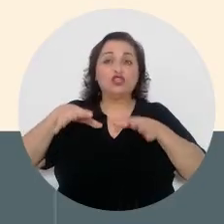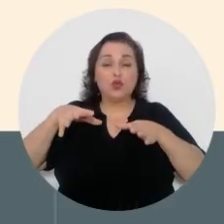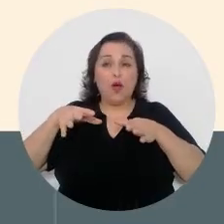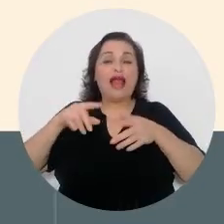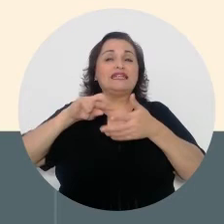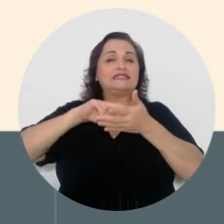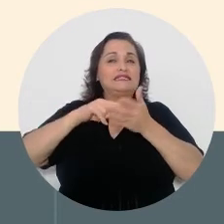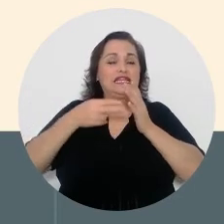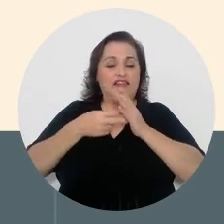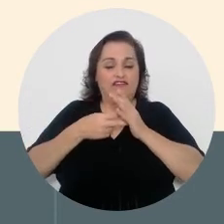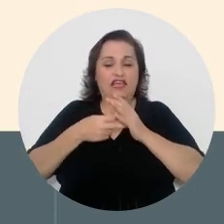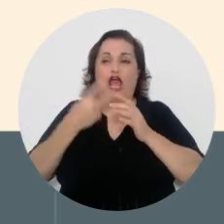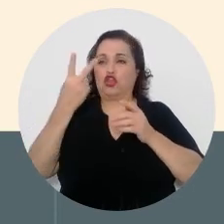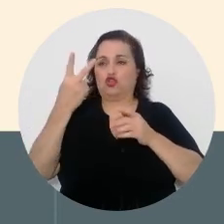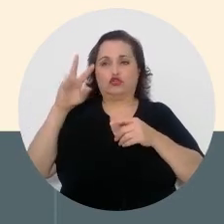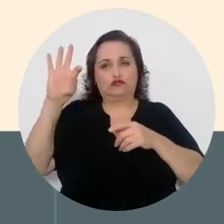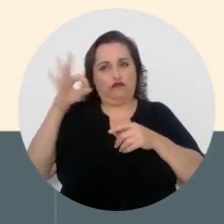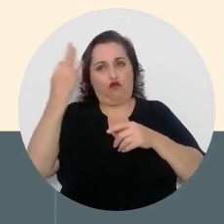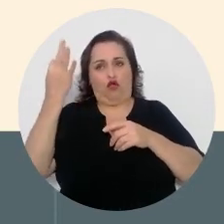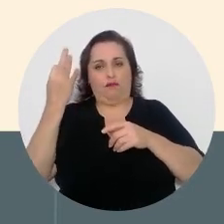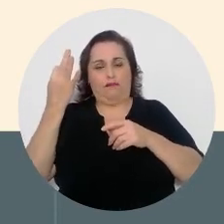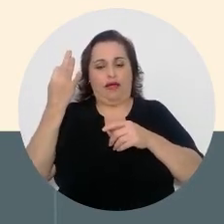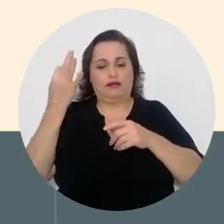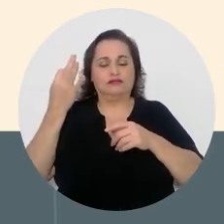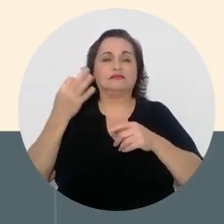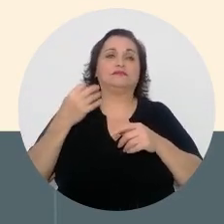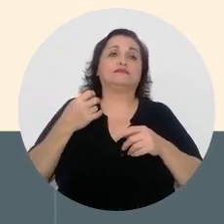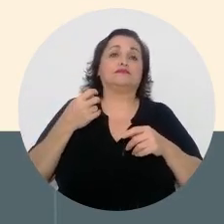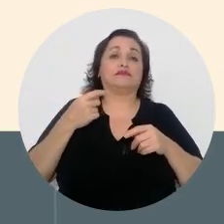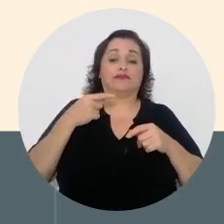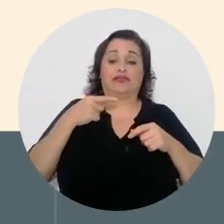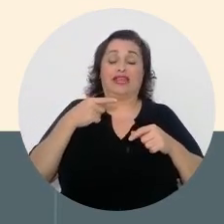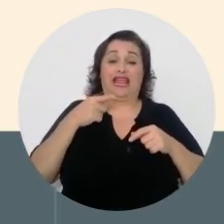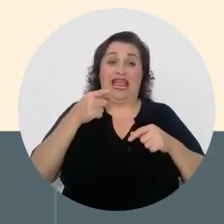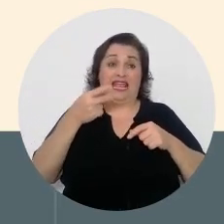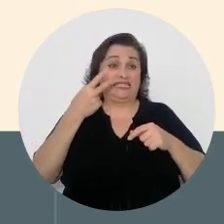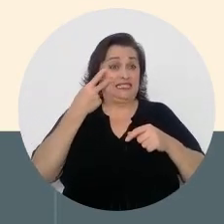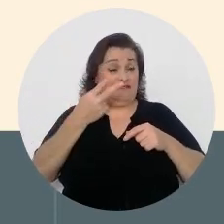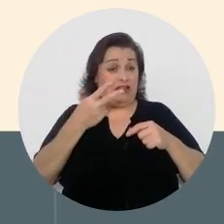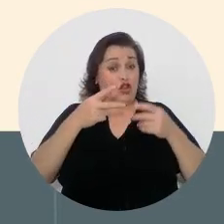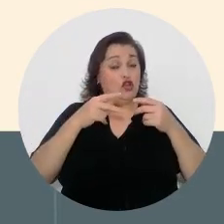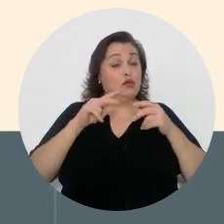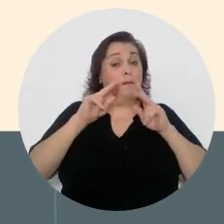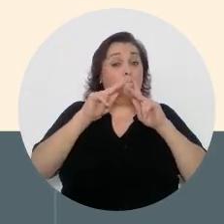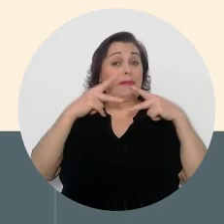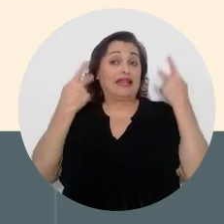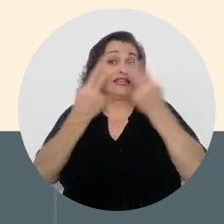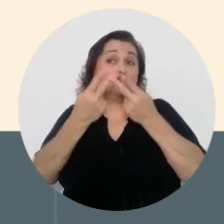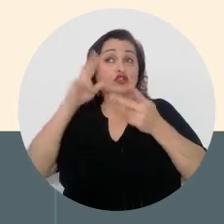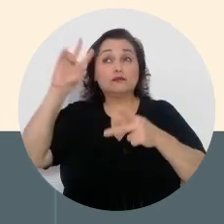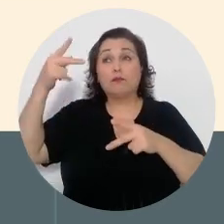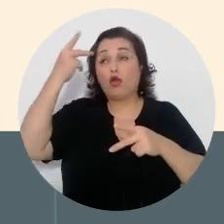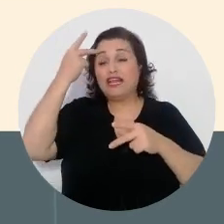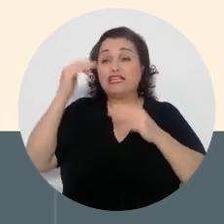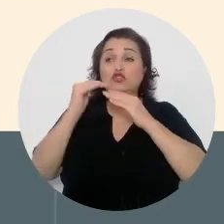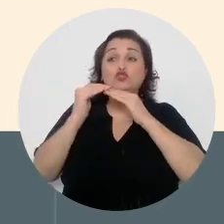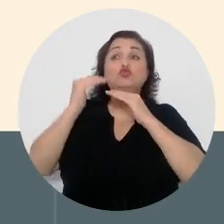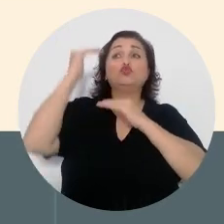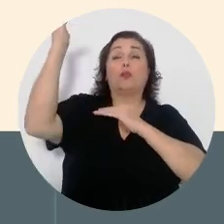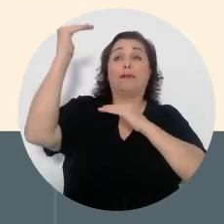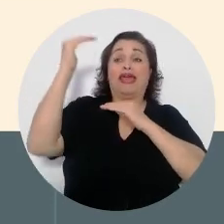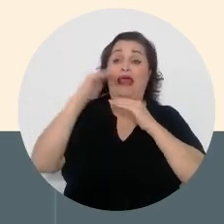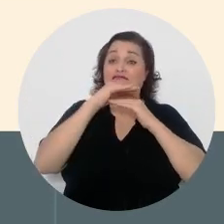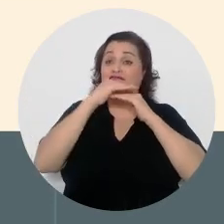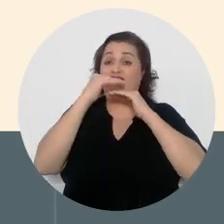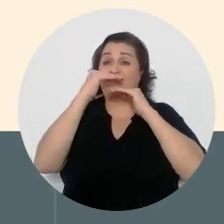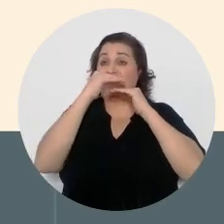residual? La cifra residual se obtiene de 2 formas. En aquellos casos en que un partido político